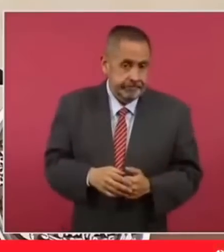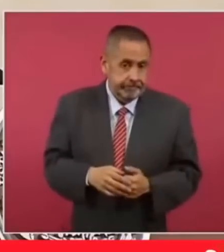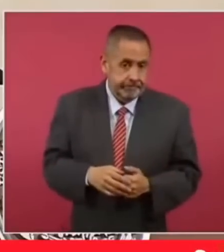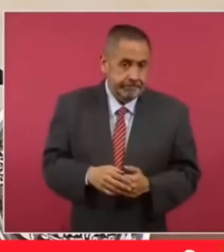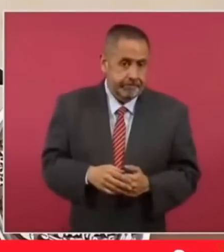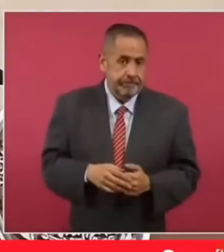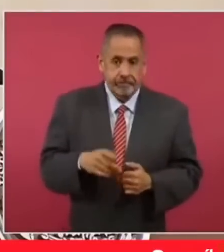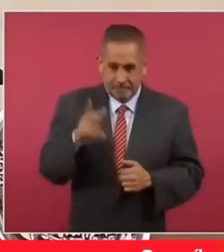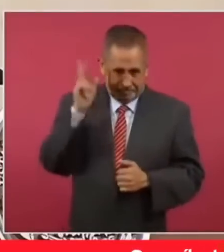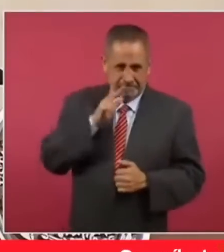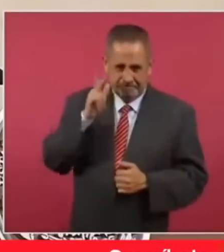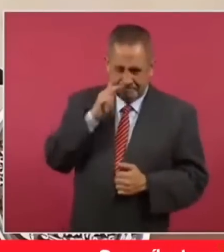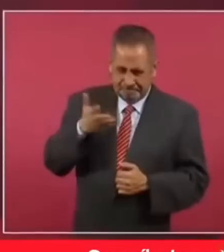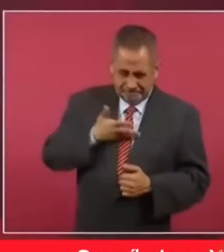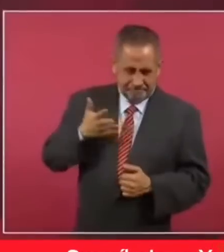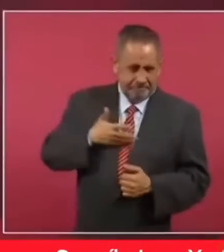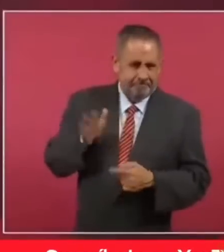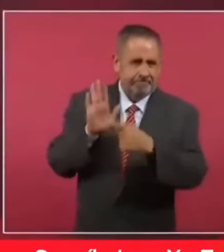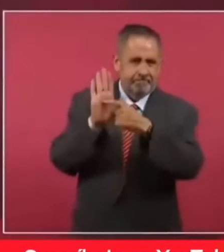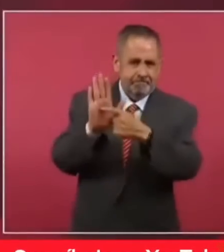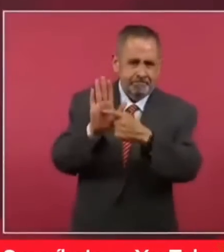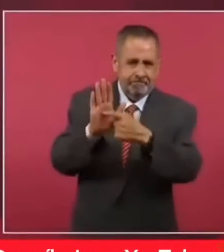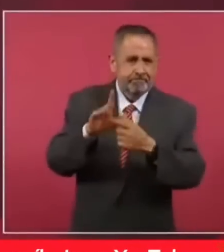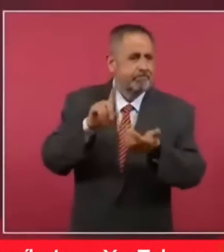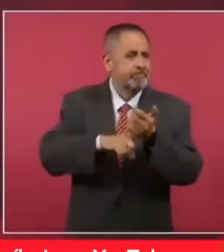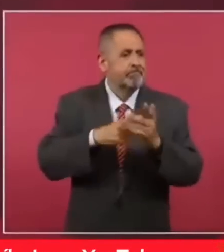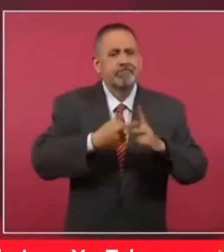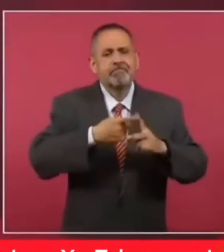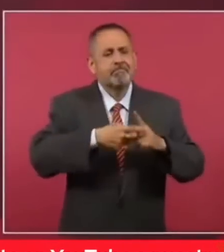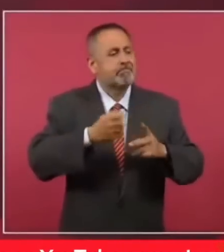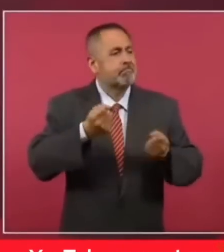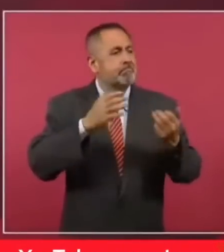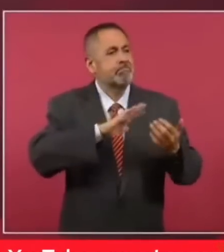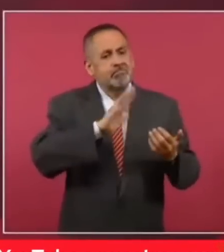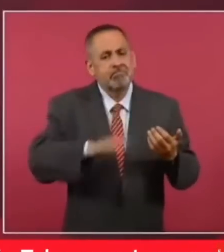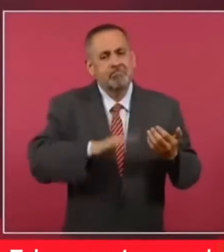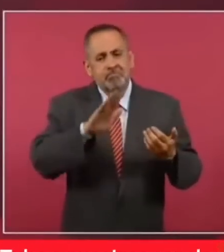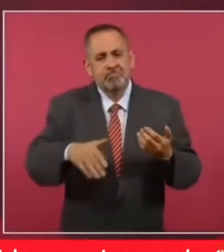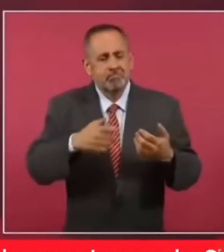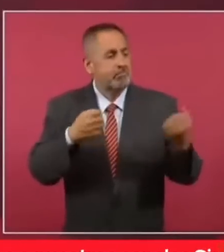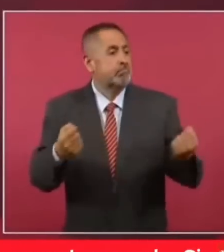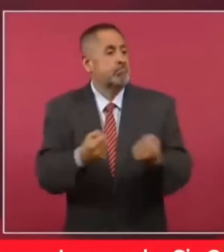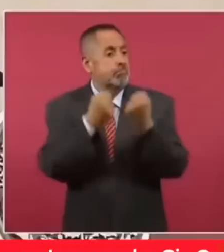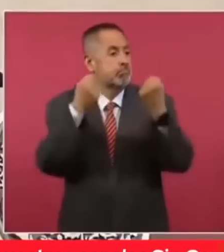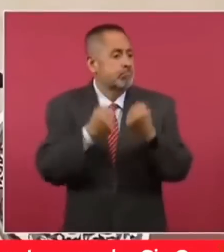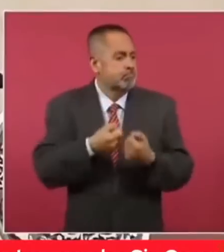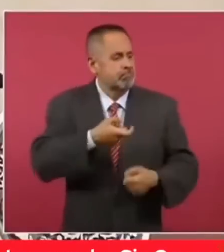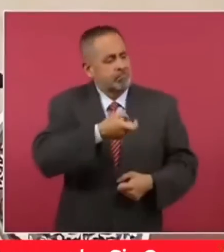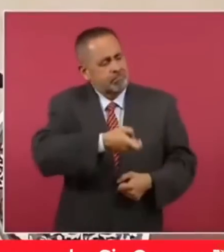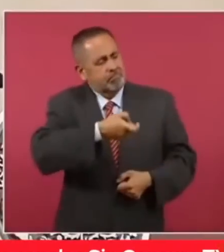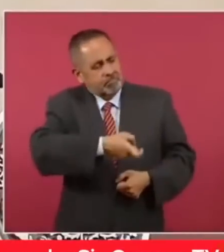Y lo podemos probar con los índices de letalidad en enfrentamientos